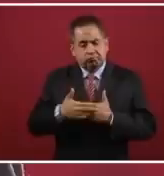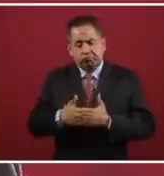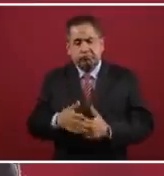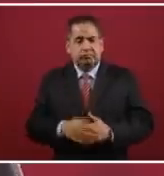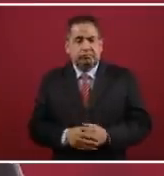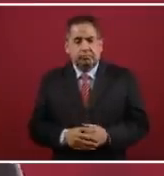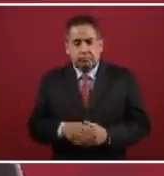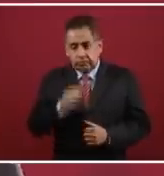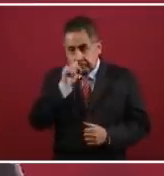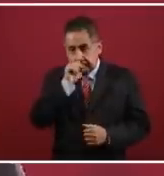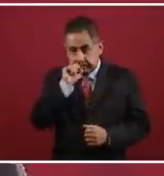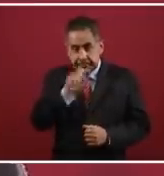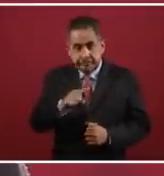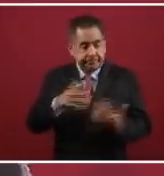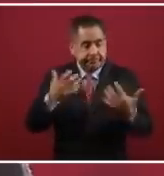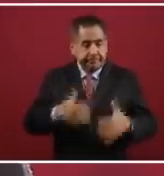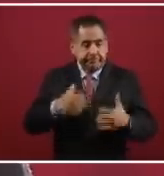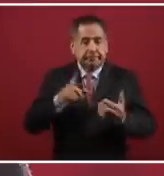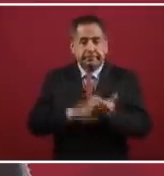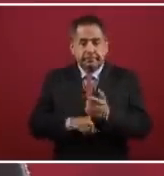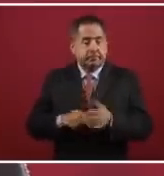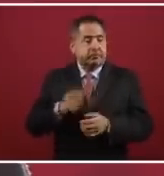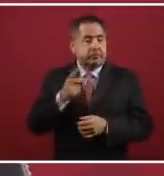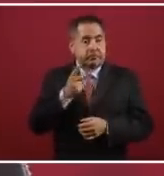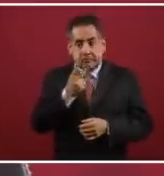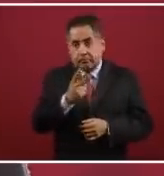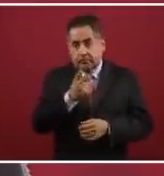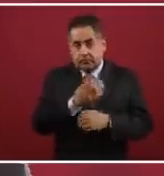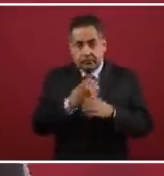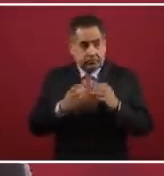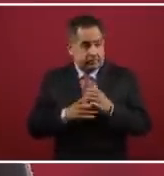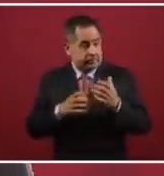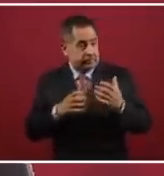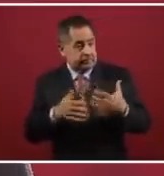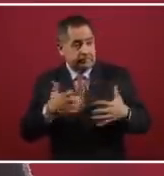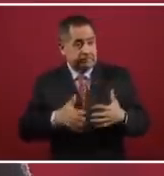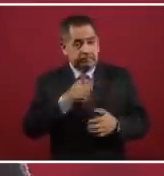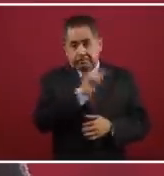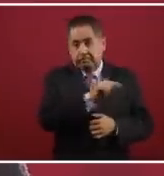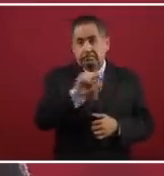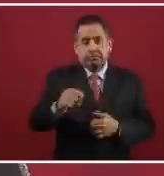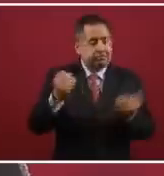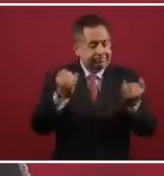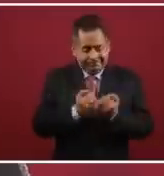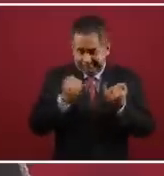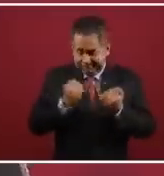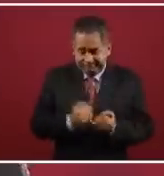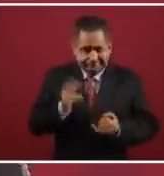Y esa misma empresa tiene dos más en esa situación.